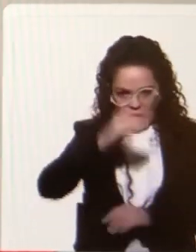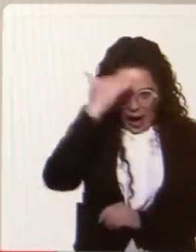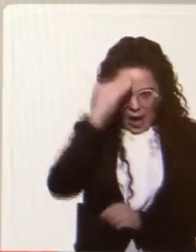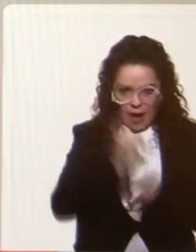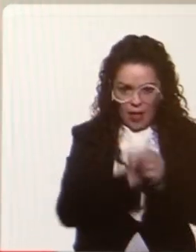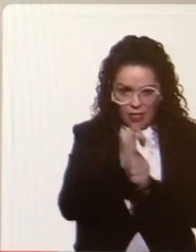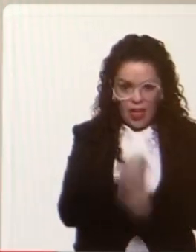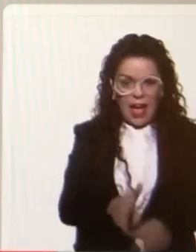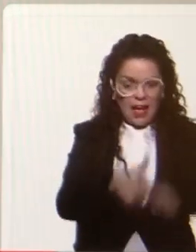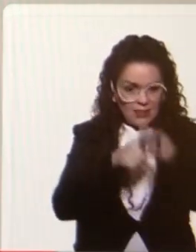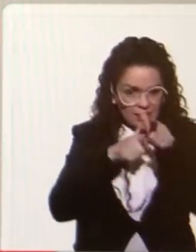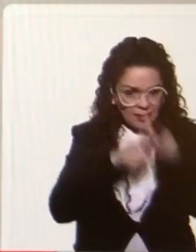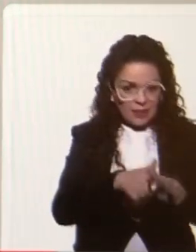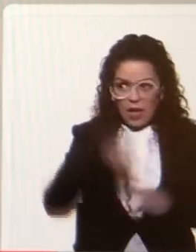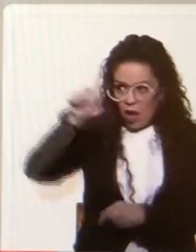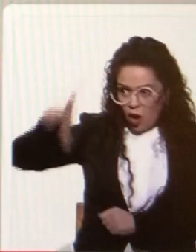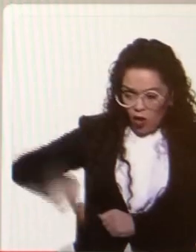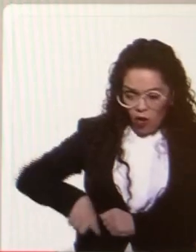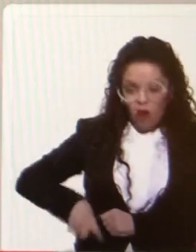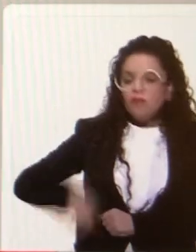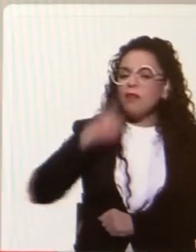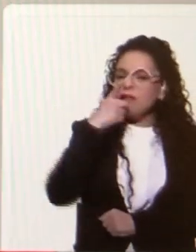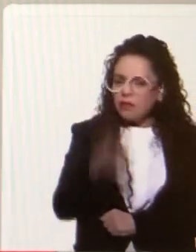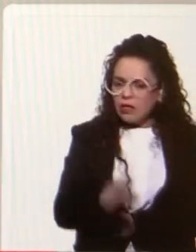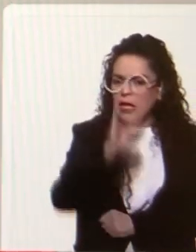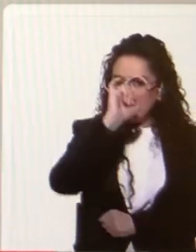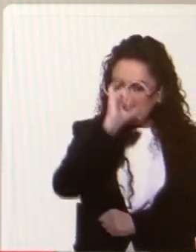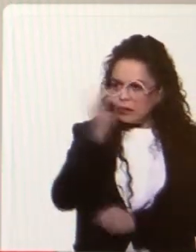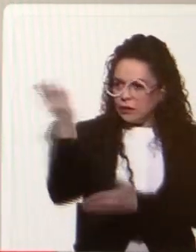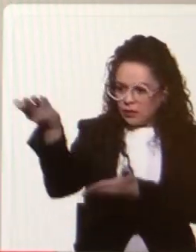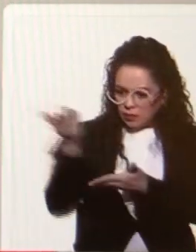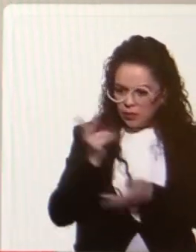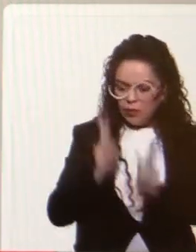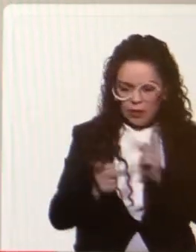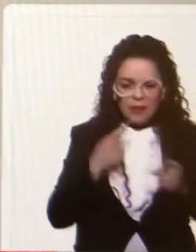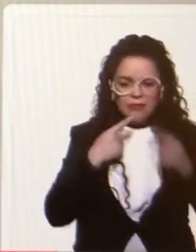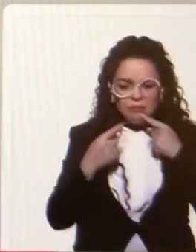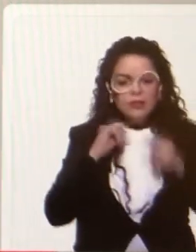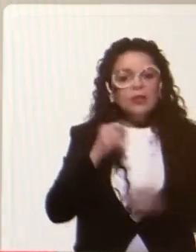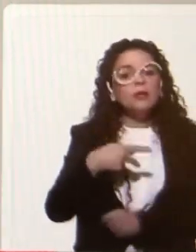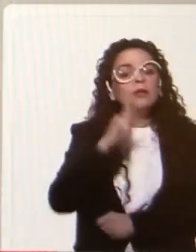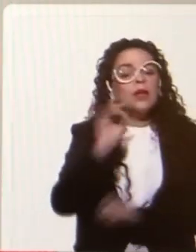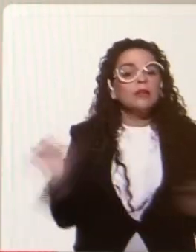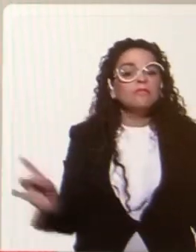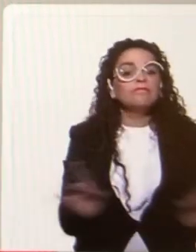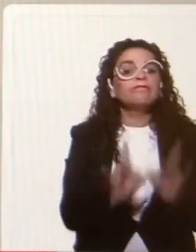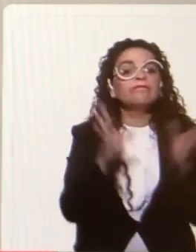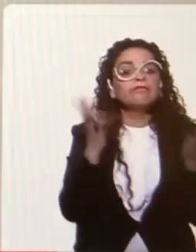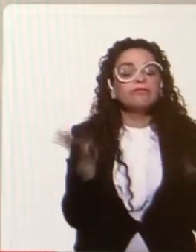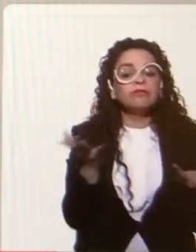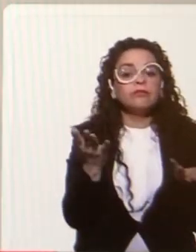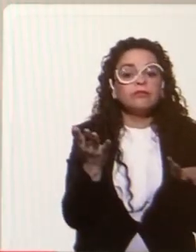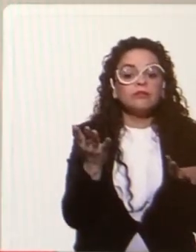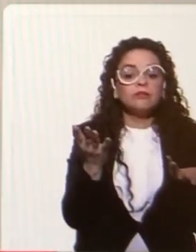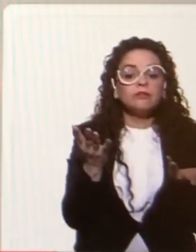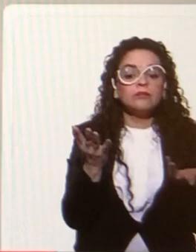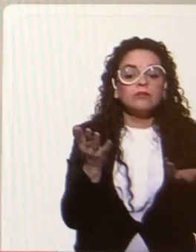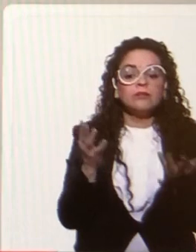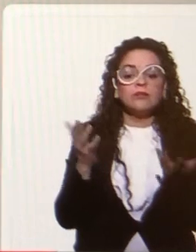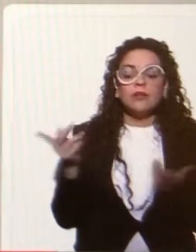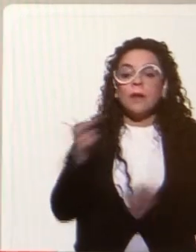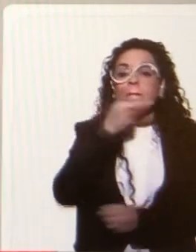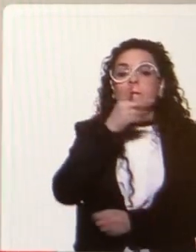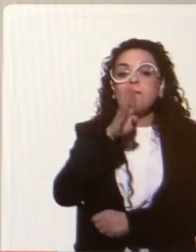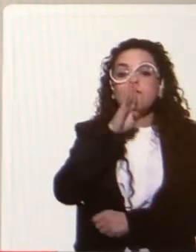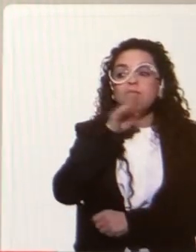llevar petardos seguramente van a llevar eh sus palos tubos martillos